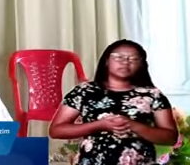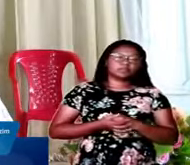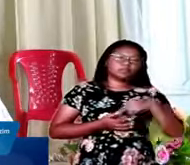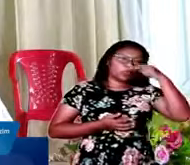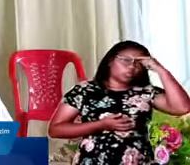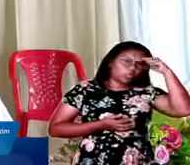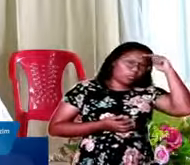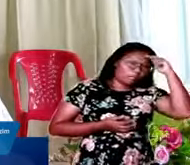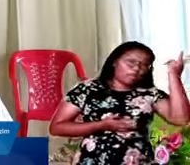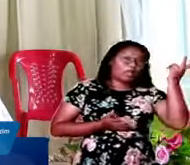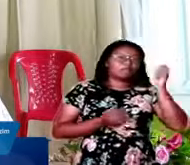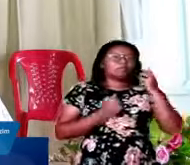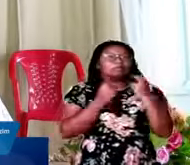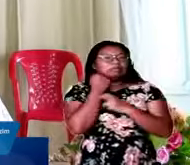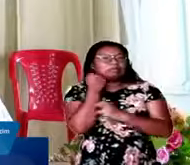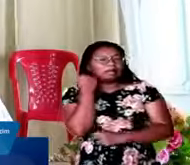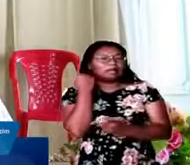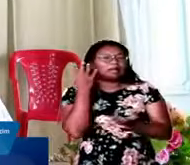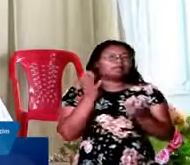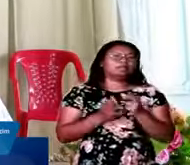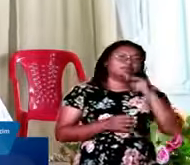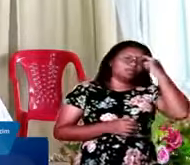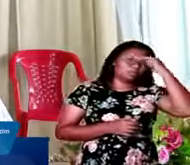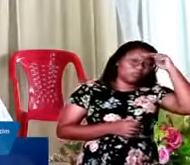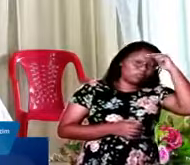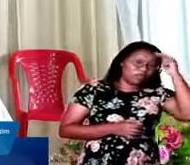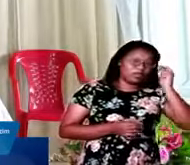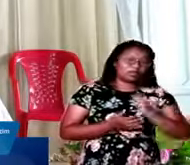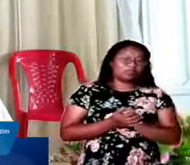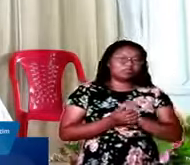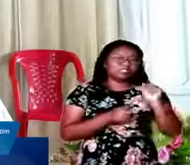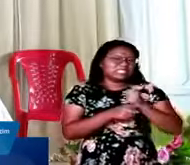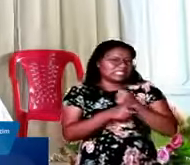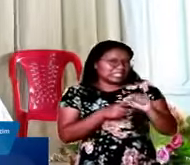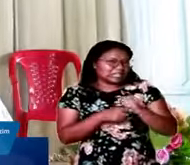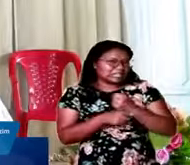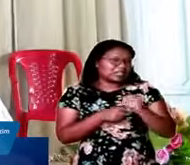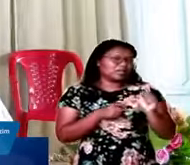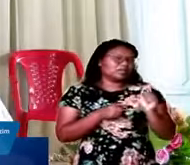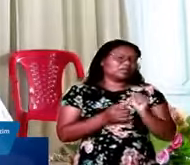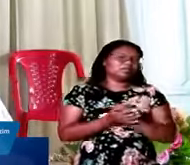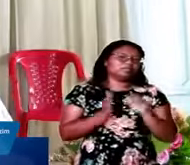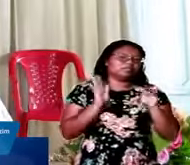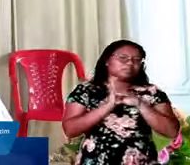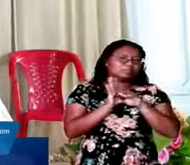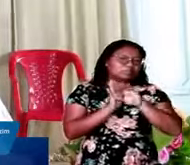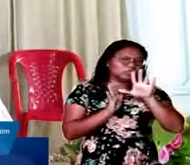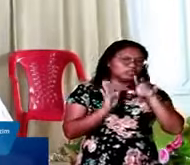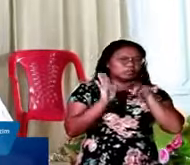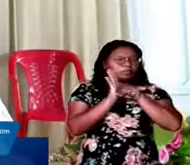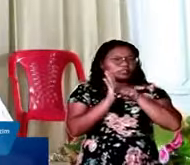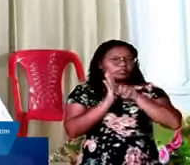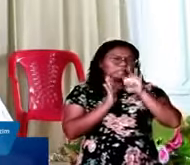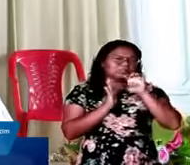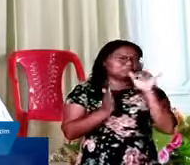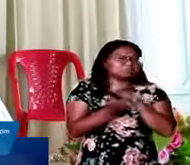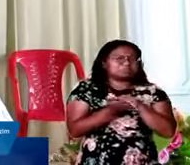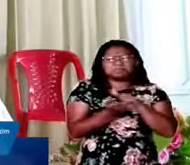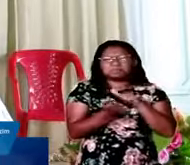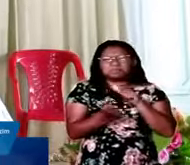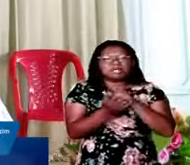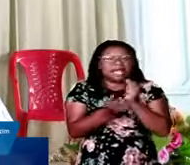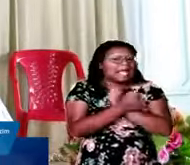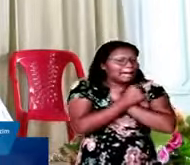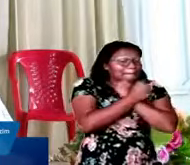Romanos, Gálatas 5:14, Romanos 12:8, Santiago 5:9, va a encontrar lo mismo. Amar